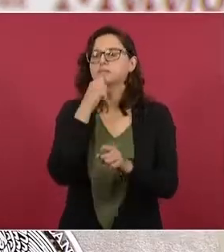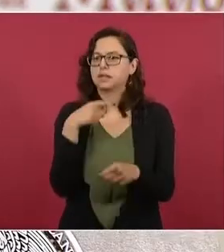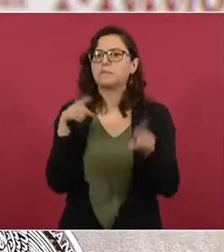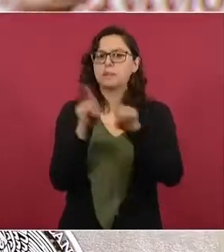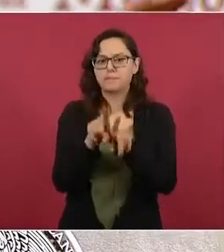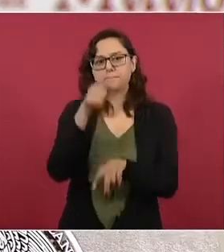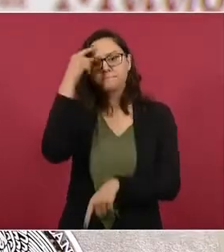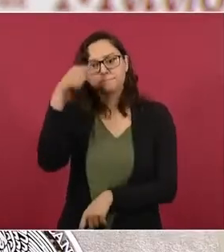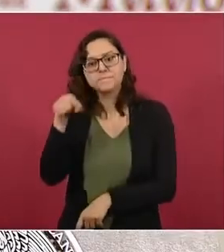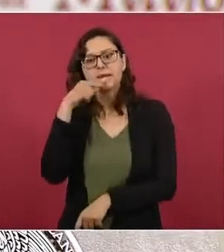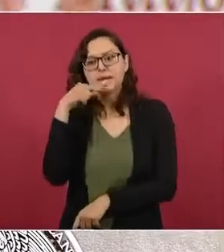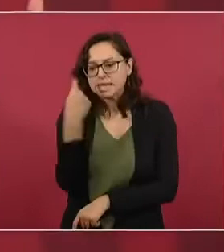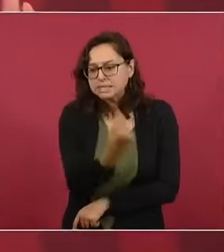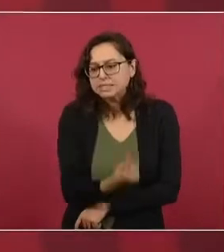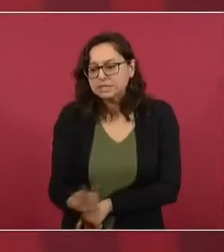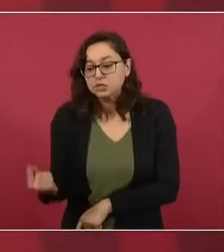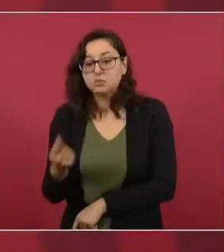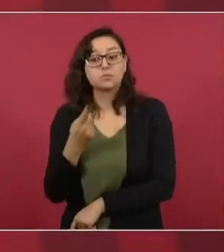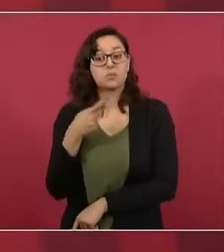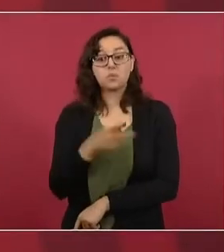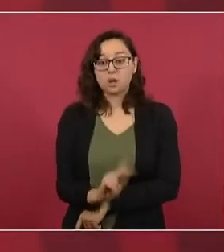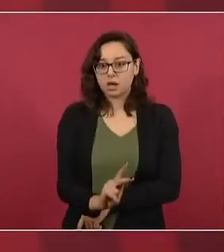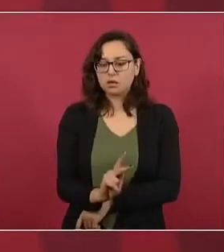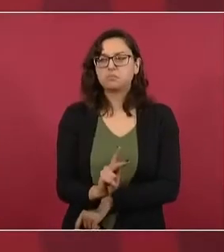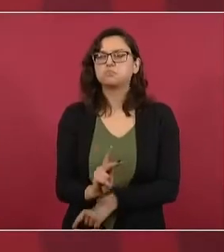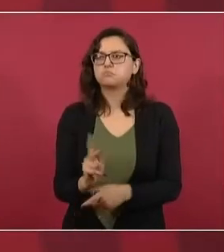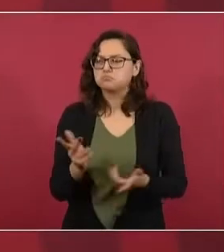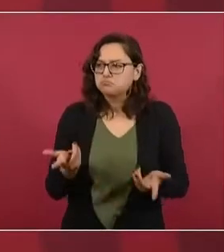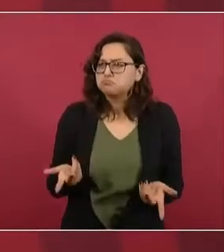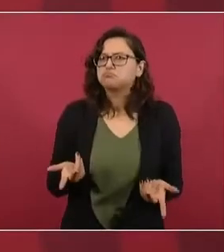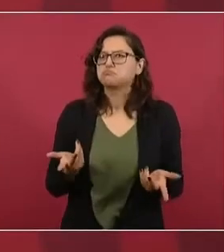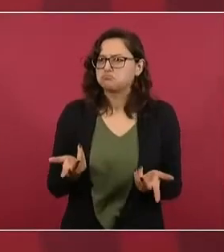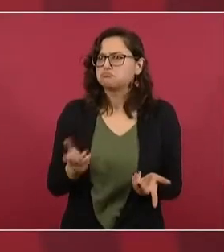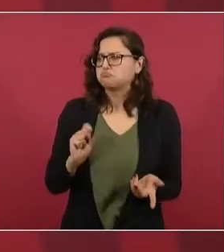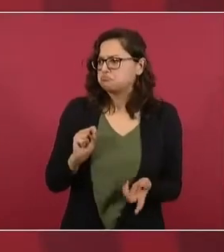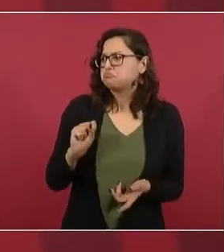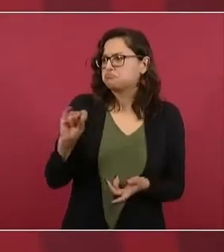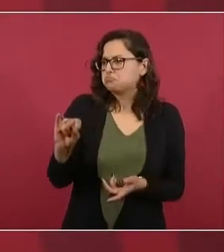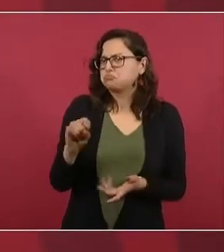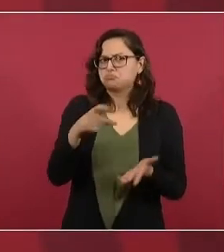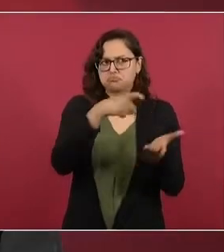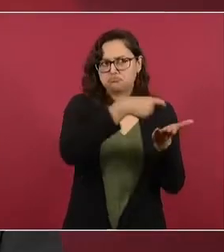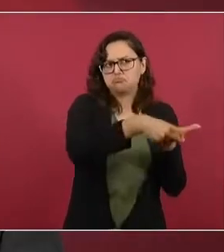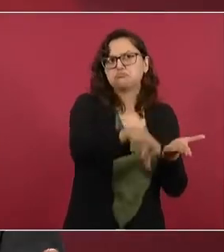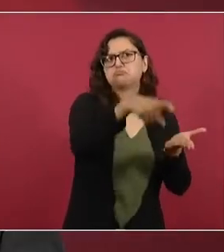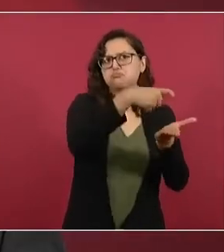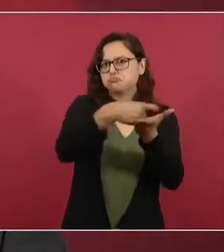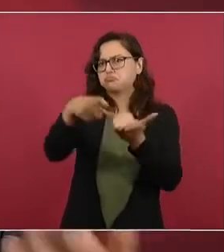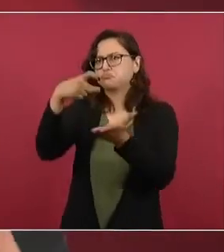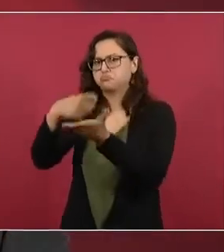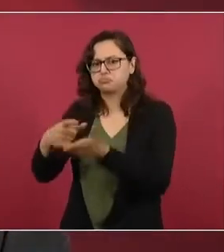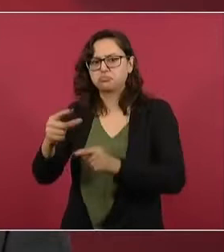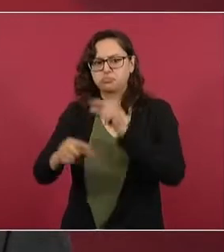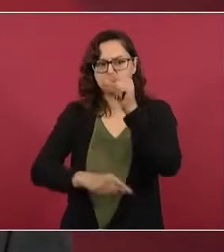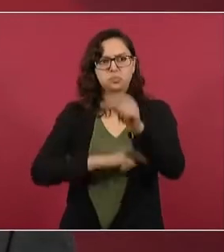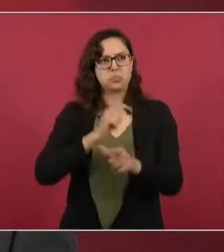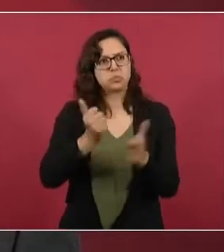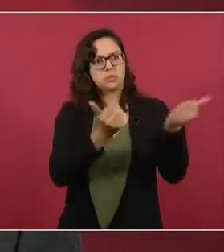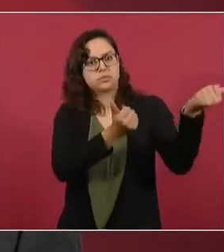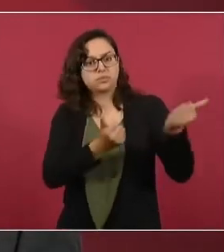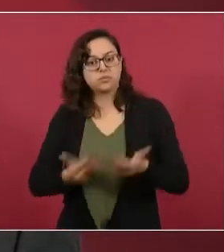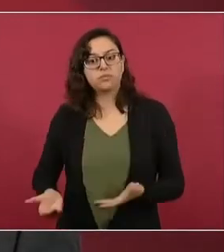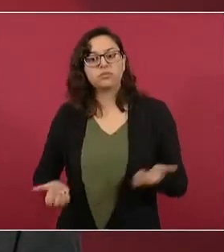tener un panorama amplio de cuáles son las vacunas disponibles, no cerrarnos solo a una, y también el considerar